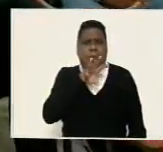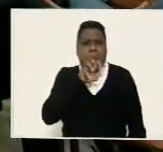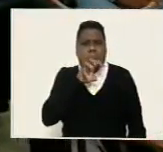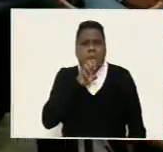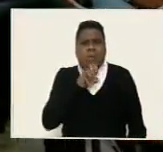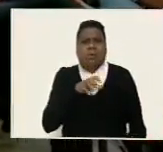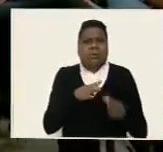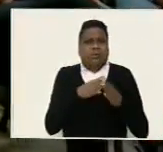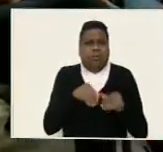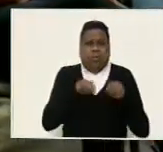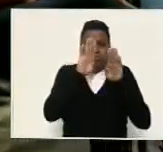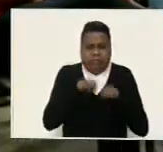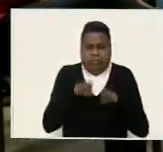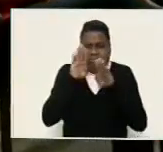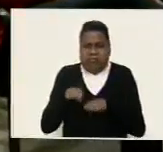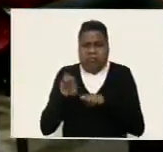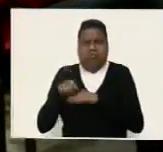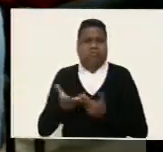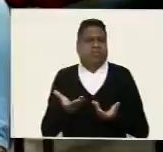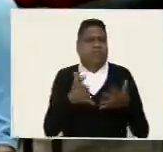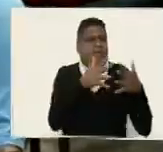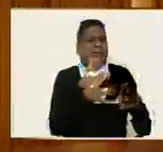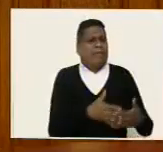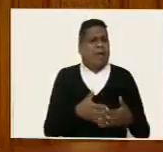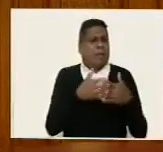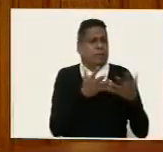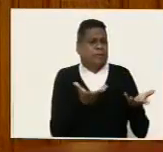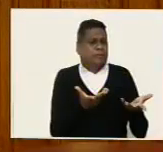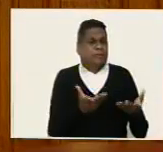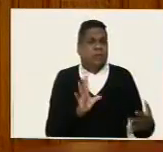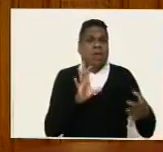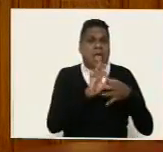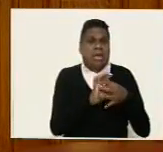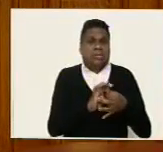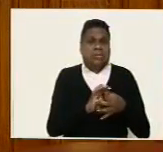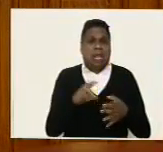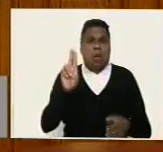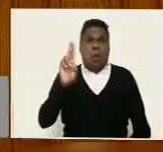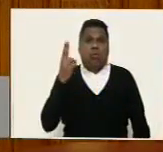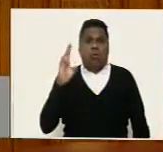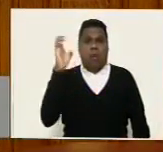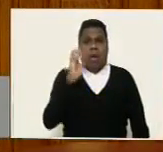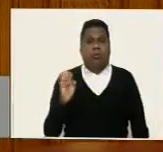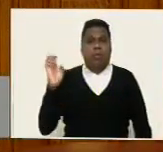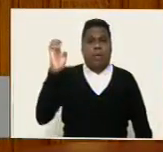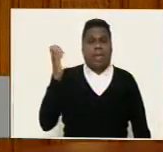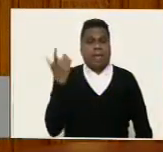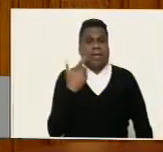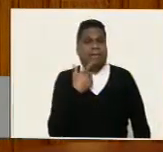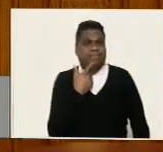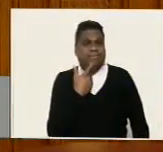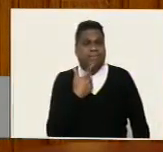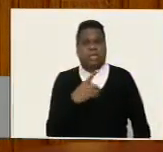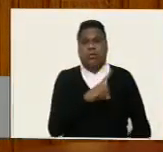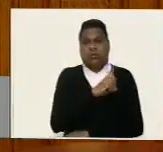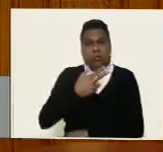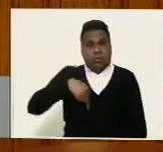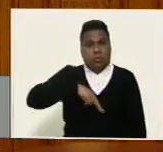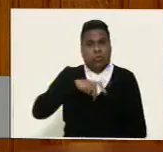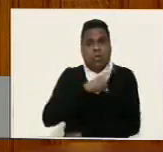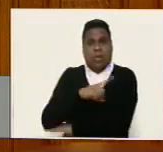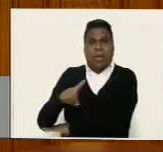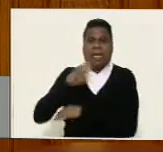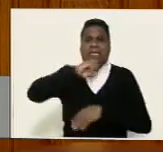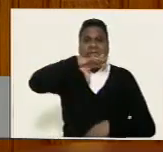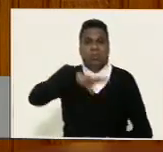norte. Eso es lo que hace hoy la Unión Europea. Y frente a eso nosotros tenemos el deber histórico, como